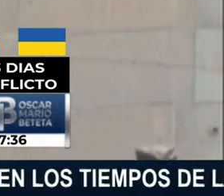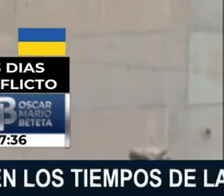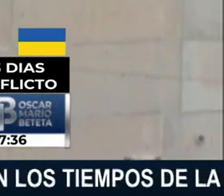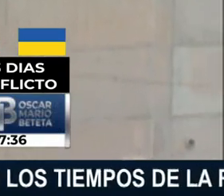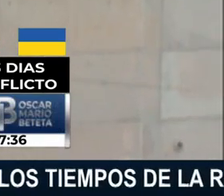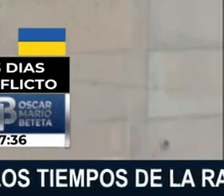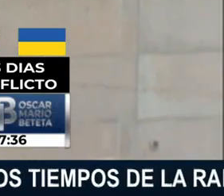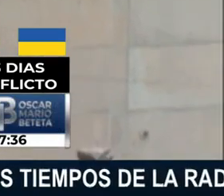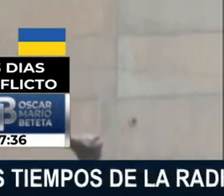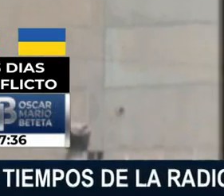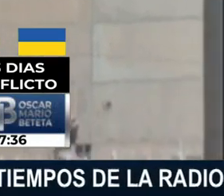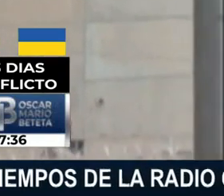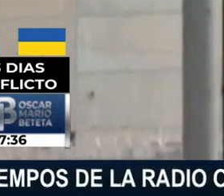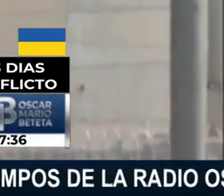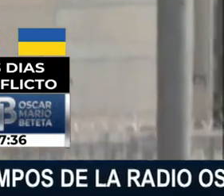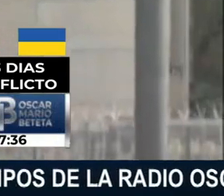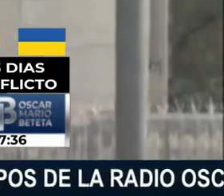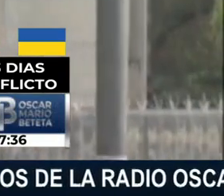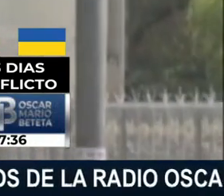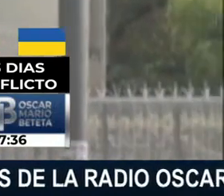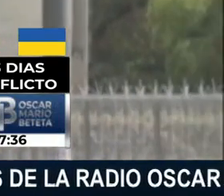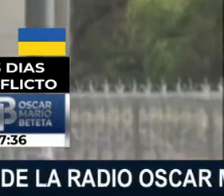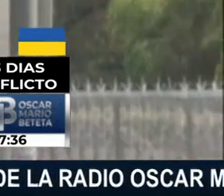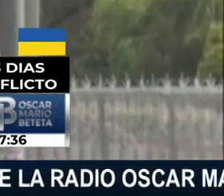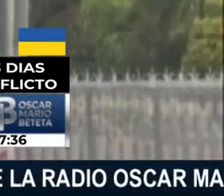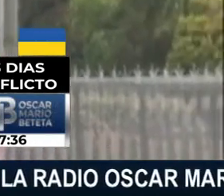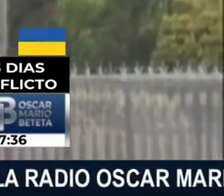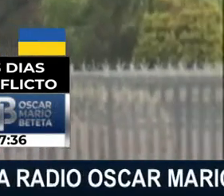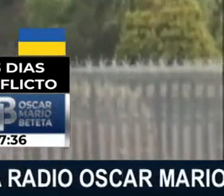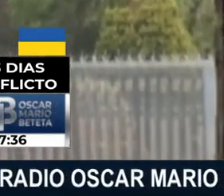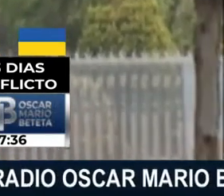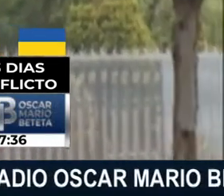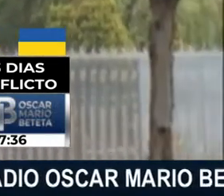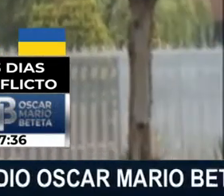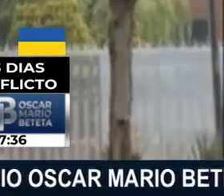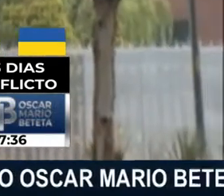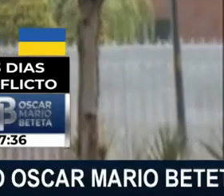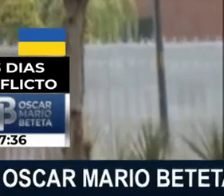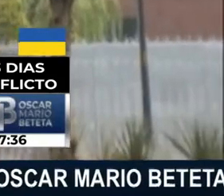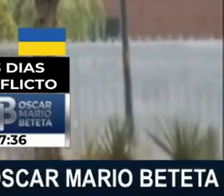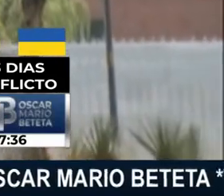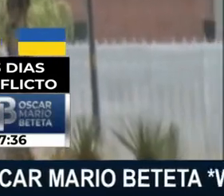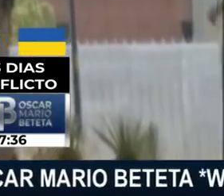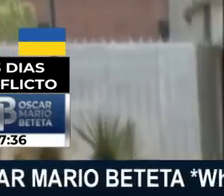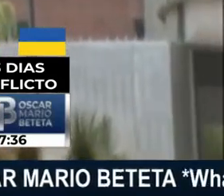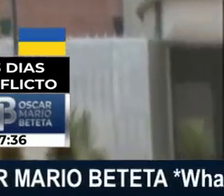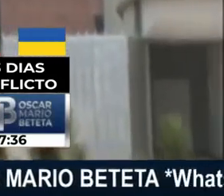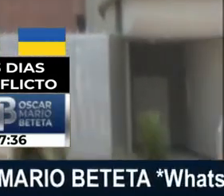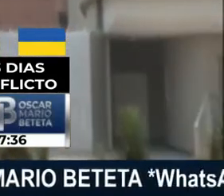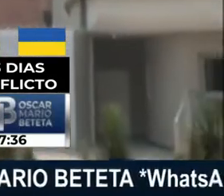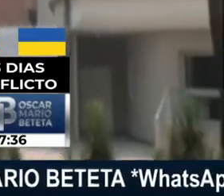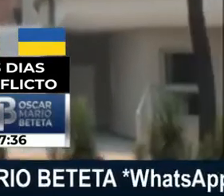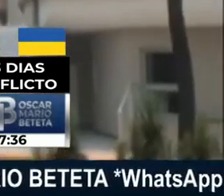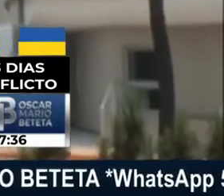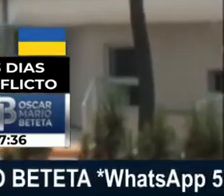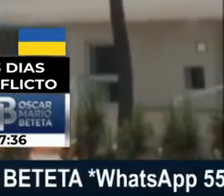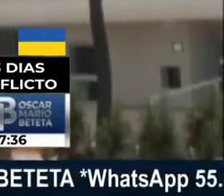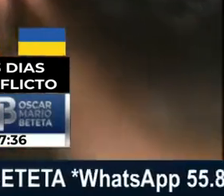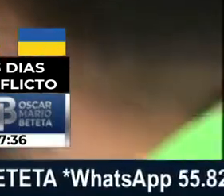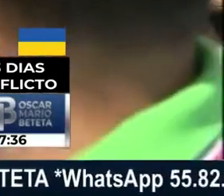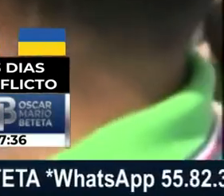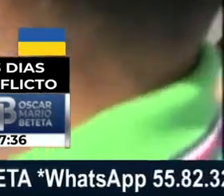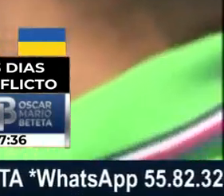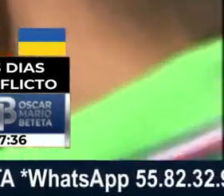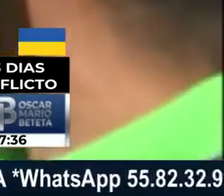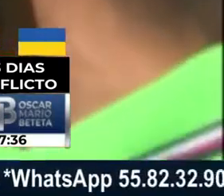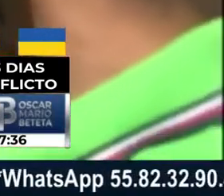Por otro lado, Claudia Sheinbaum criticó que el Tribunal Electoral haya revocado dos sentencias de la Sala Regional Especializada para que